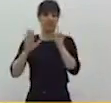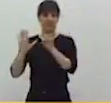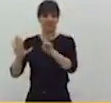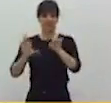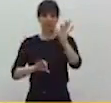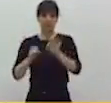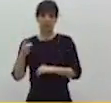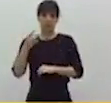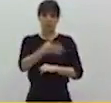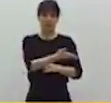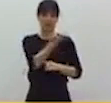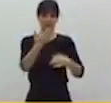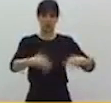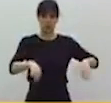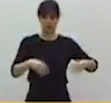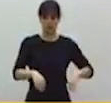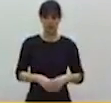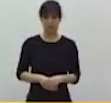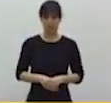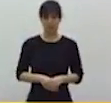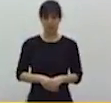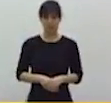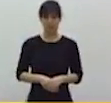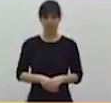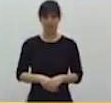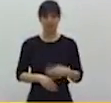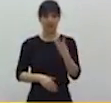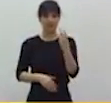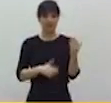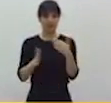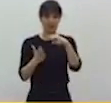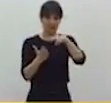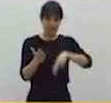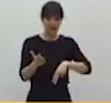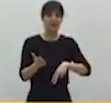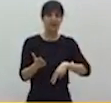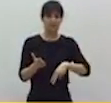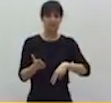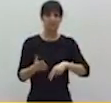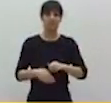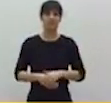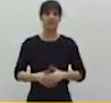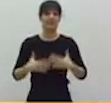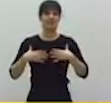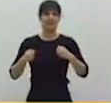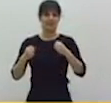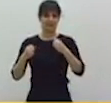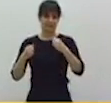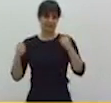normal. Por si lo leyó el 30 de marzo, los kamikazes de la sanidad española batallan contra el